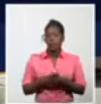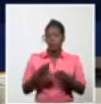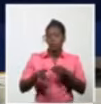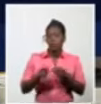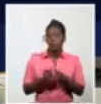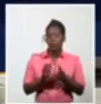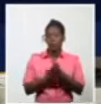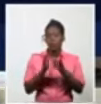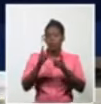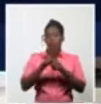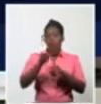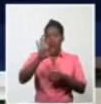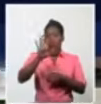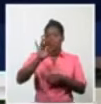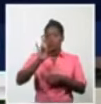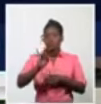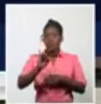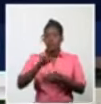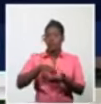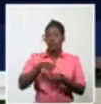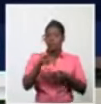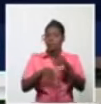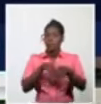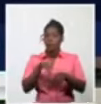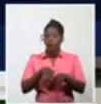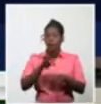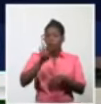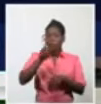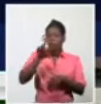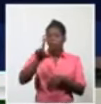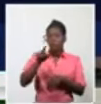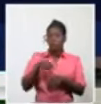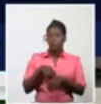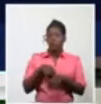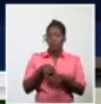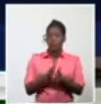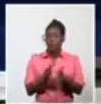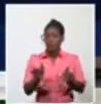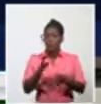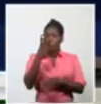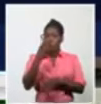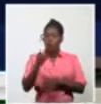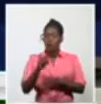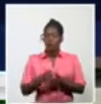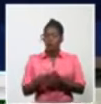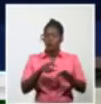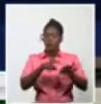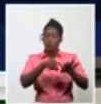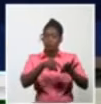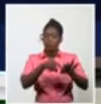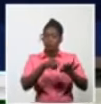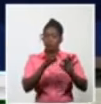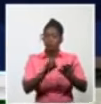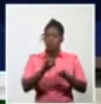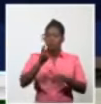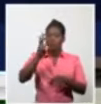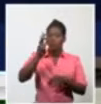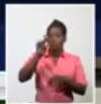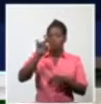Playa 41, San Miguel con 40, el municipio especial Isla de la Juventud con 39 y Santiago de